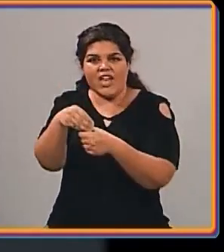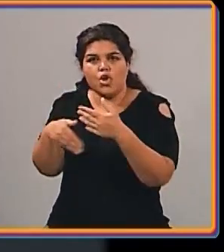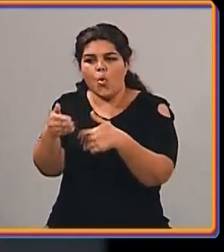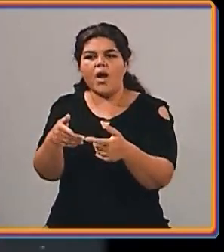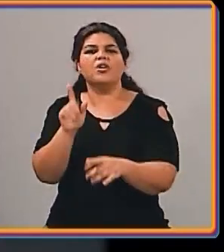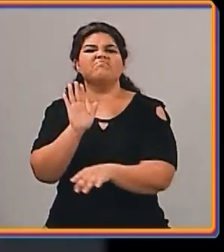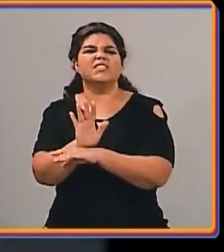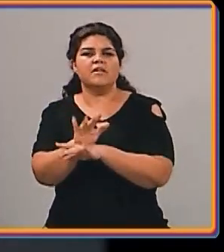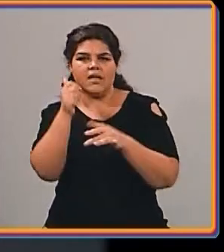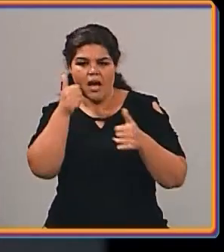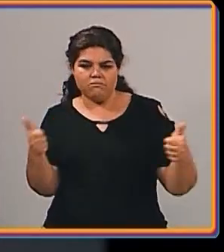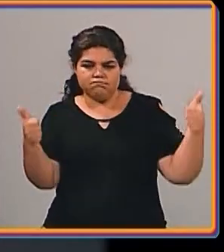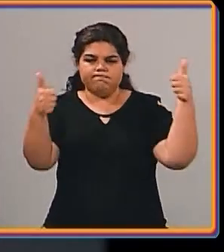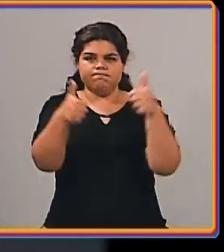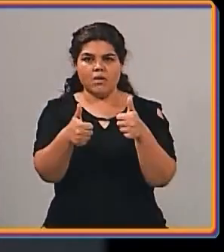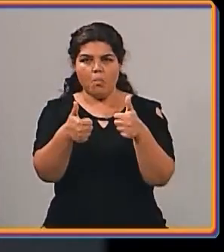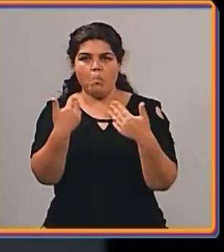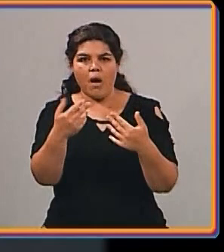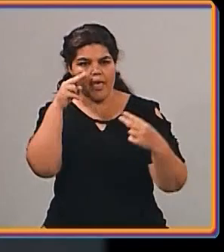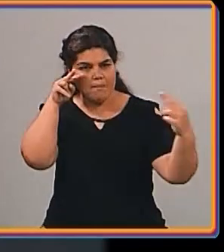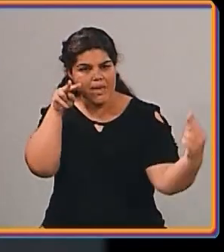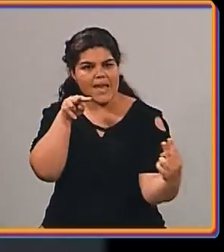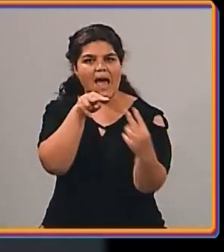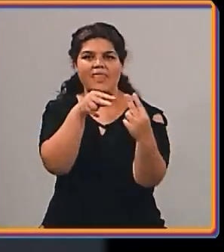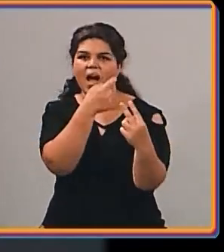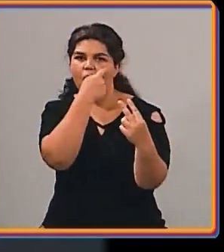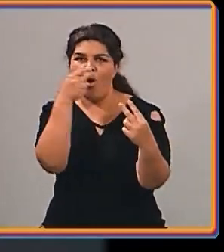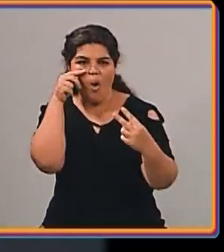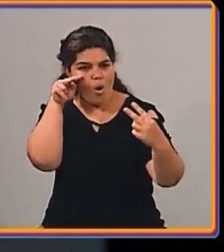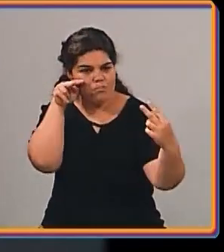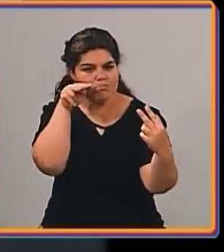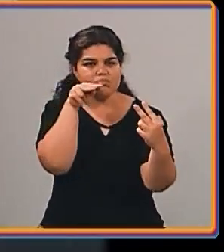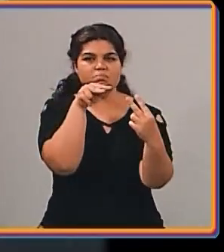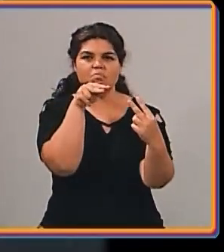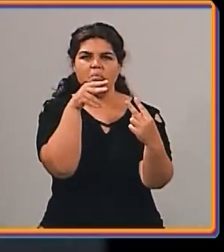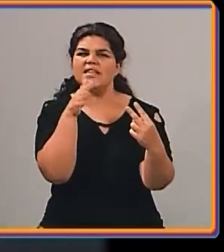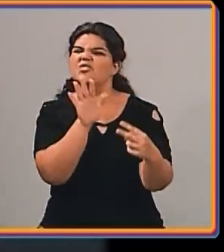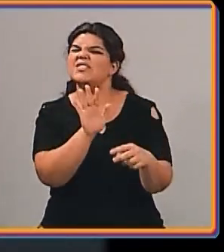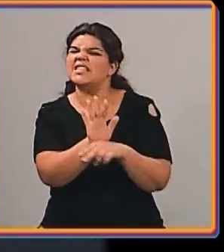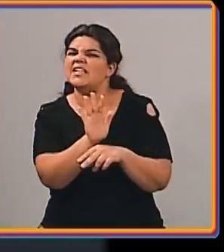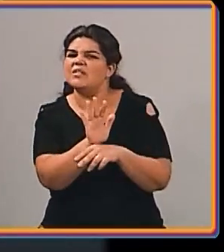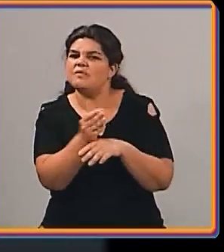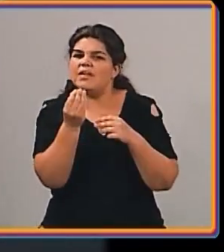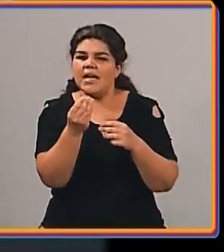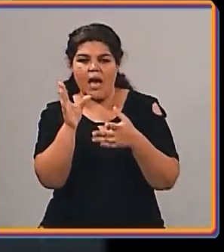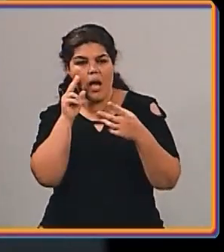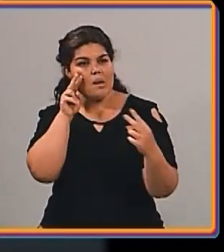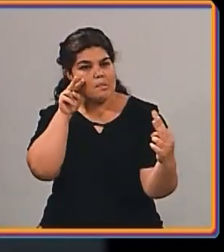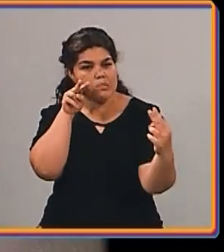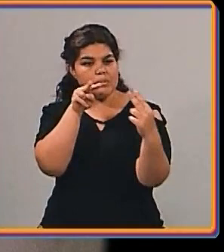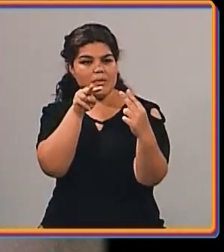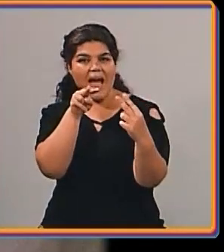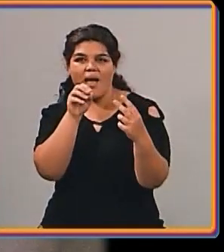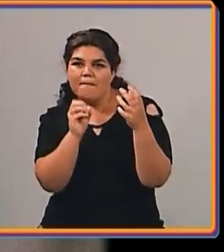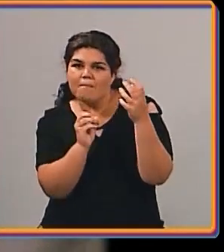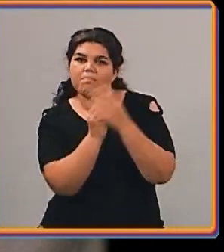a cara, que haya miradas y bueno, estas miradas van construyendo el vínculo y van